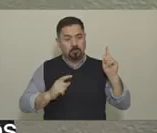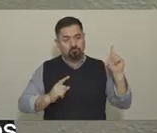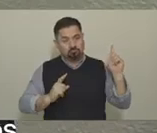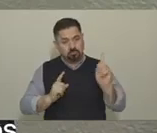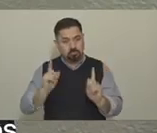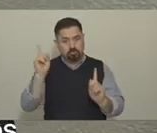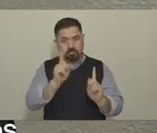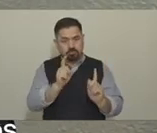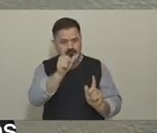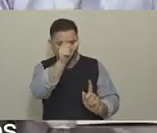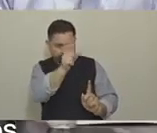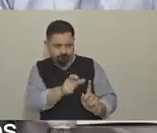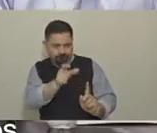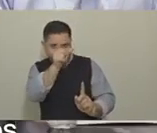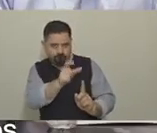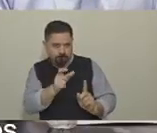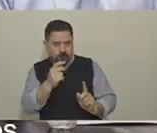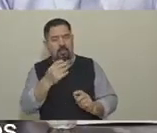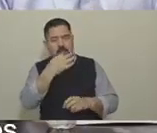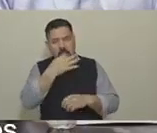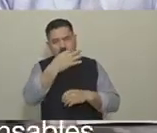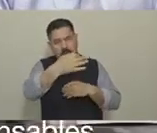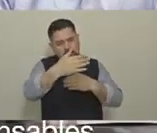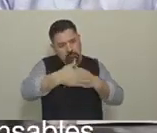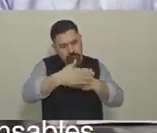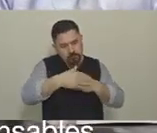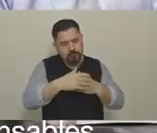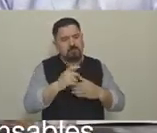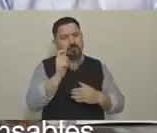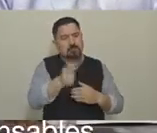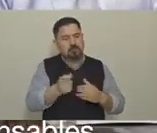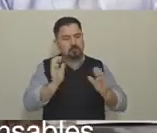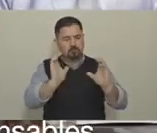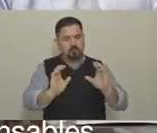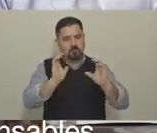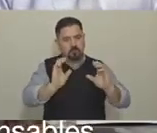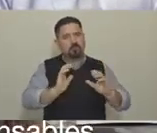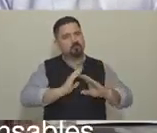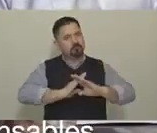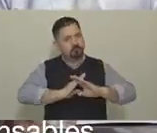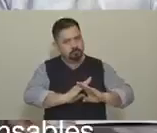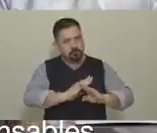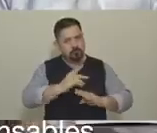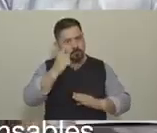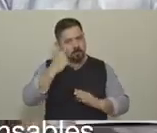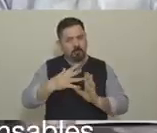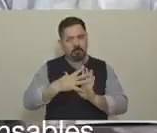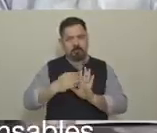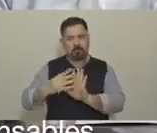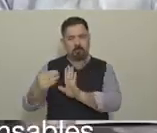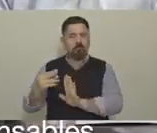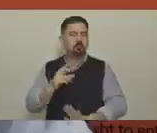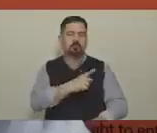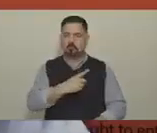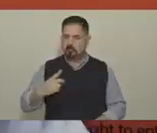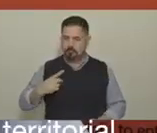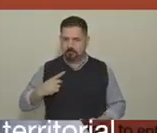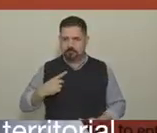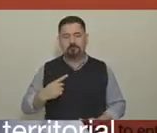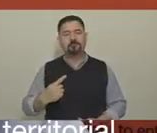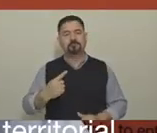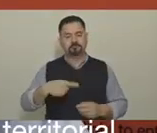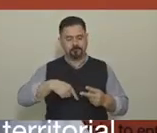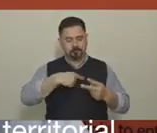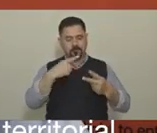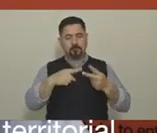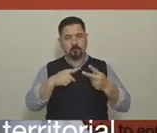visitantes que entran a nuestra entidad e informarles de las medidas de prevención indispensables para evitar los contagios.